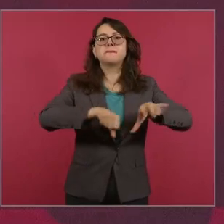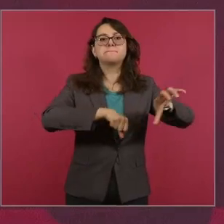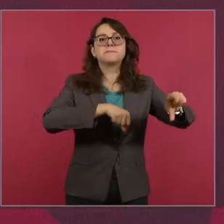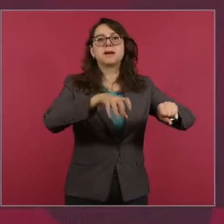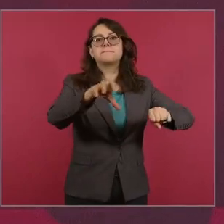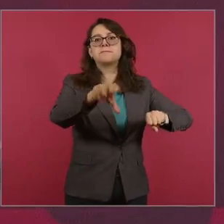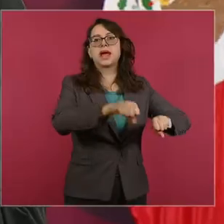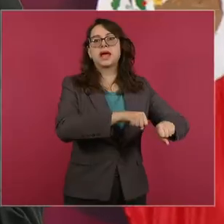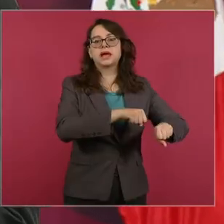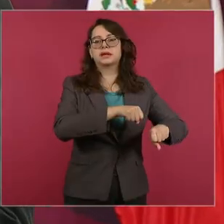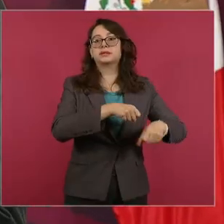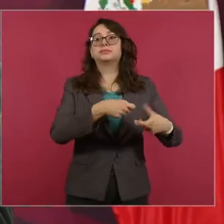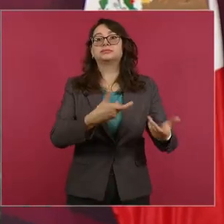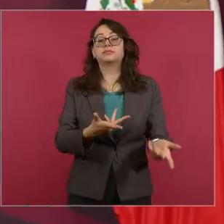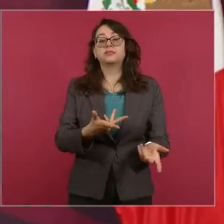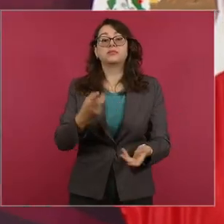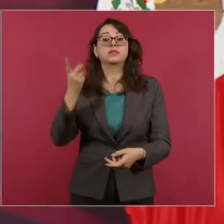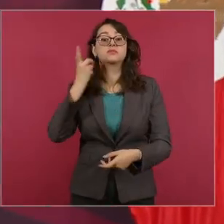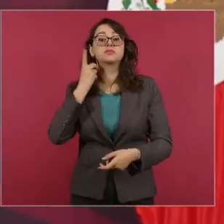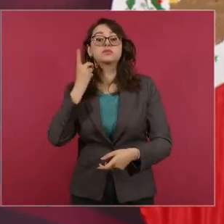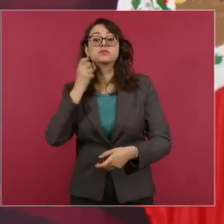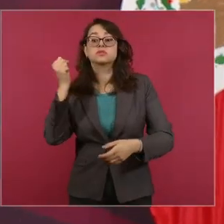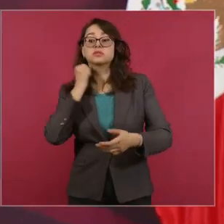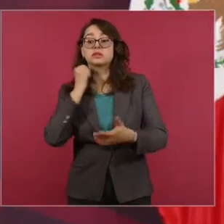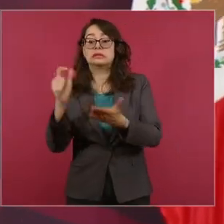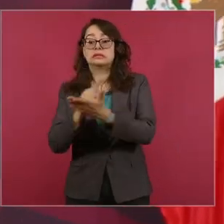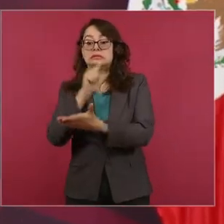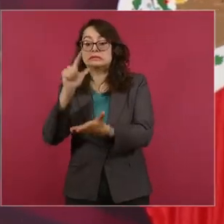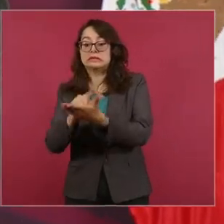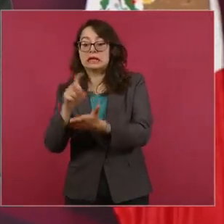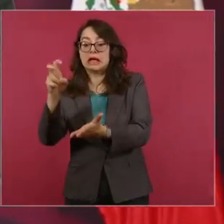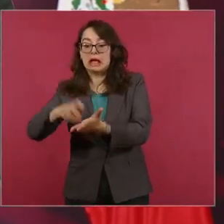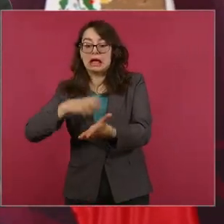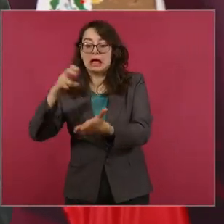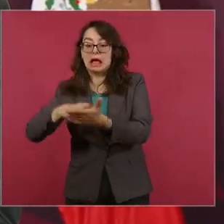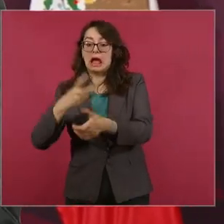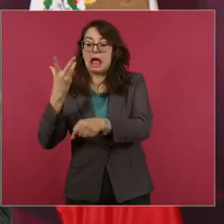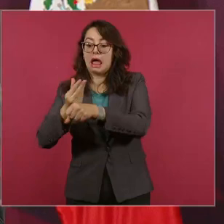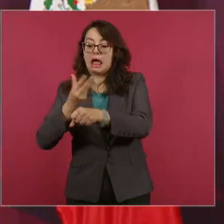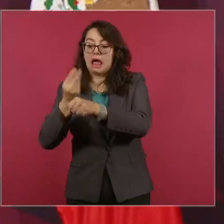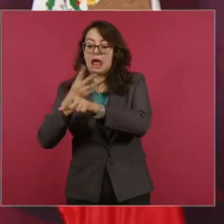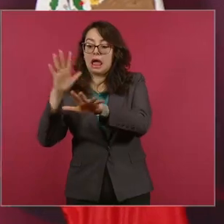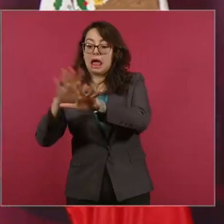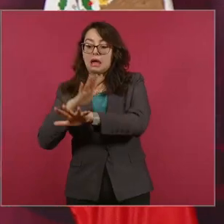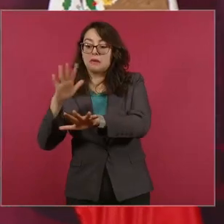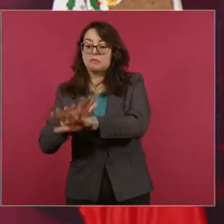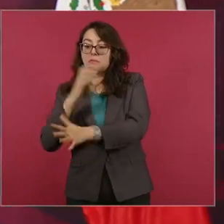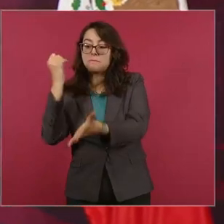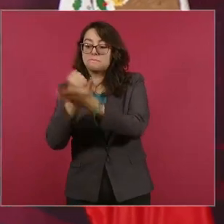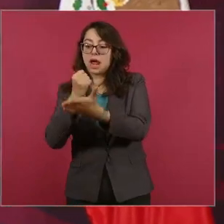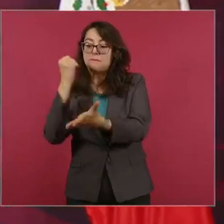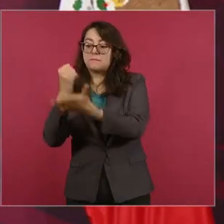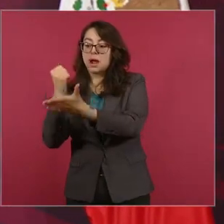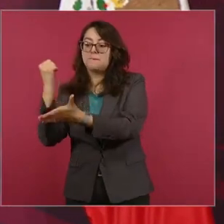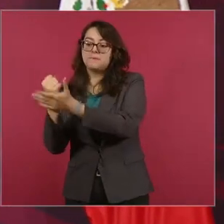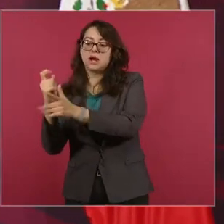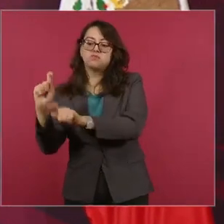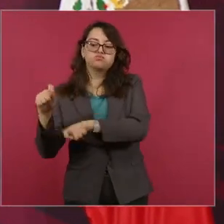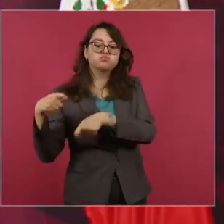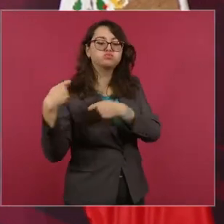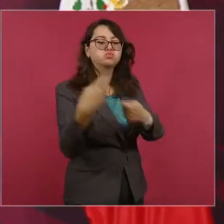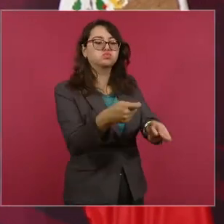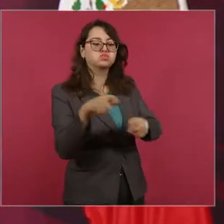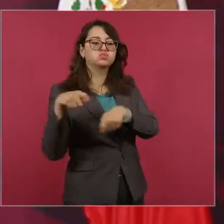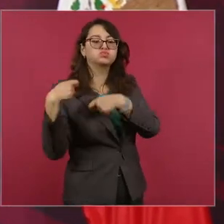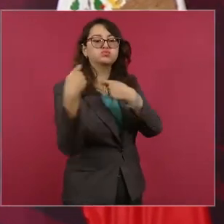a los diputados, a los senadores, ¿para qué? Para que les aprobaran sus rescates